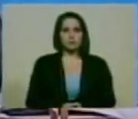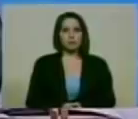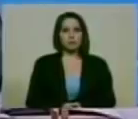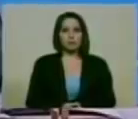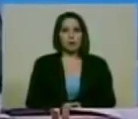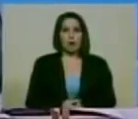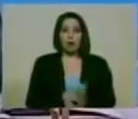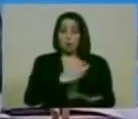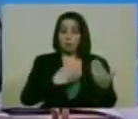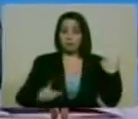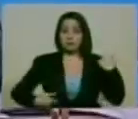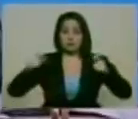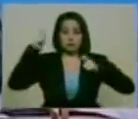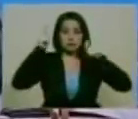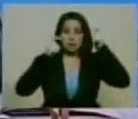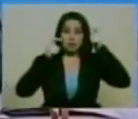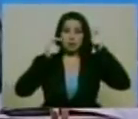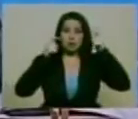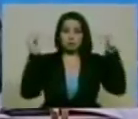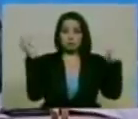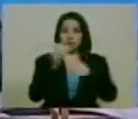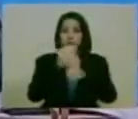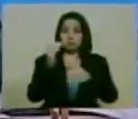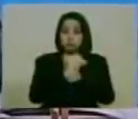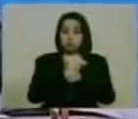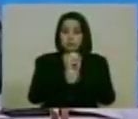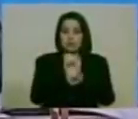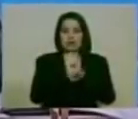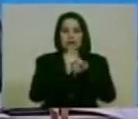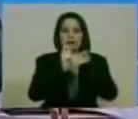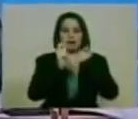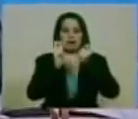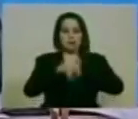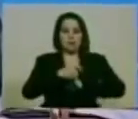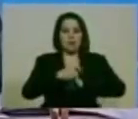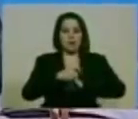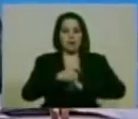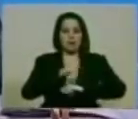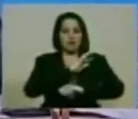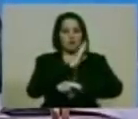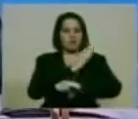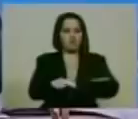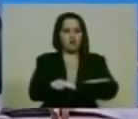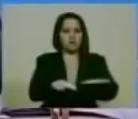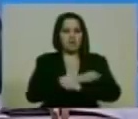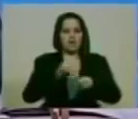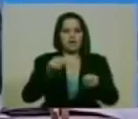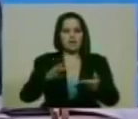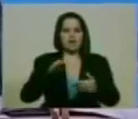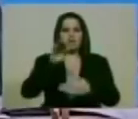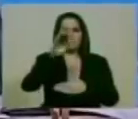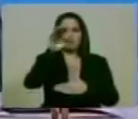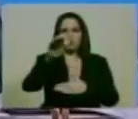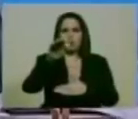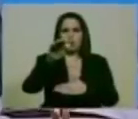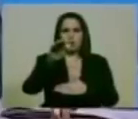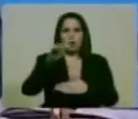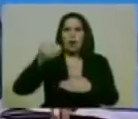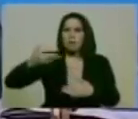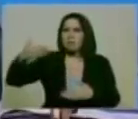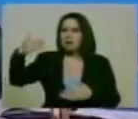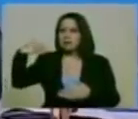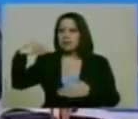Comandante Chávez logró convertir en fuerza de futuro el pasado.